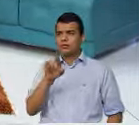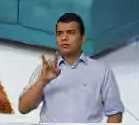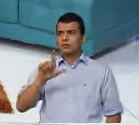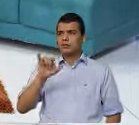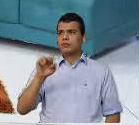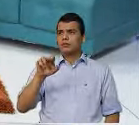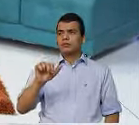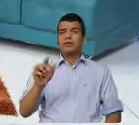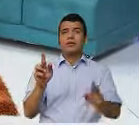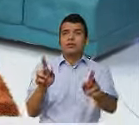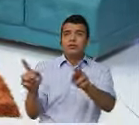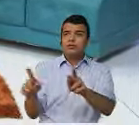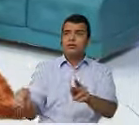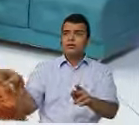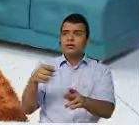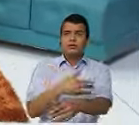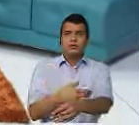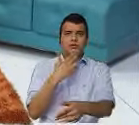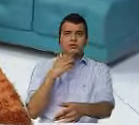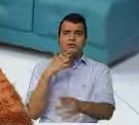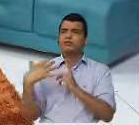las personas con diabetes?